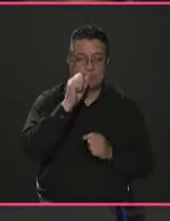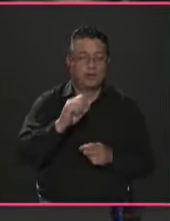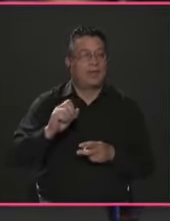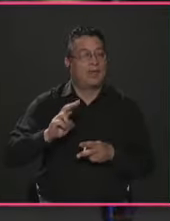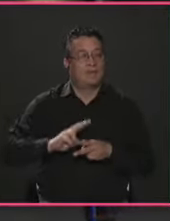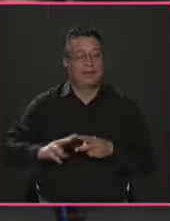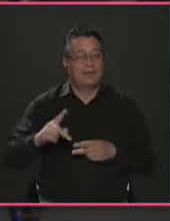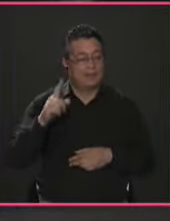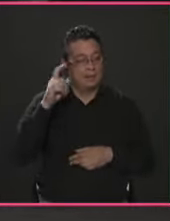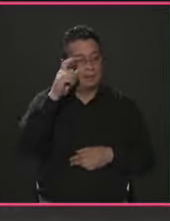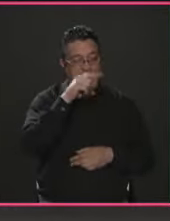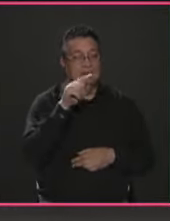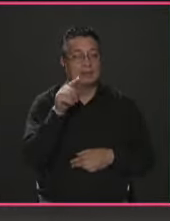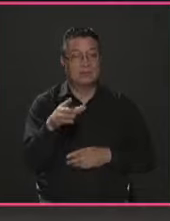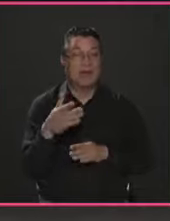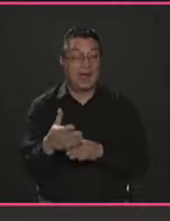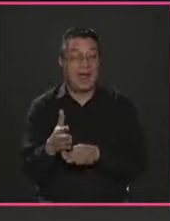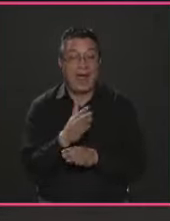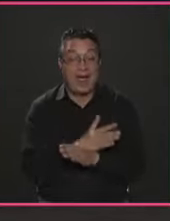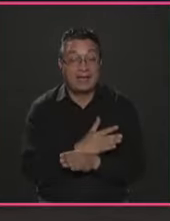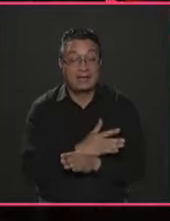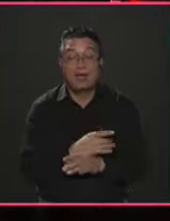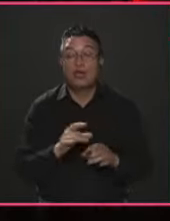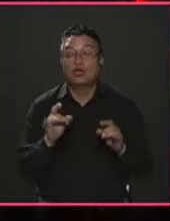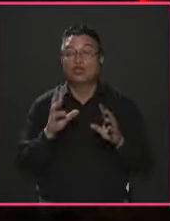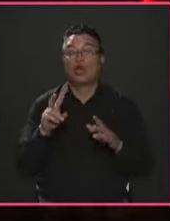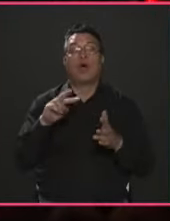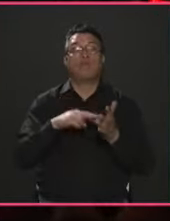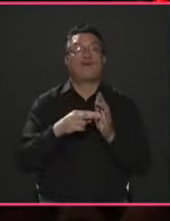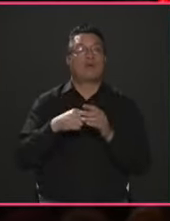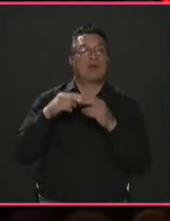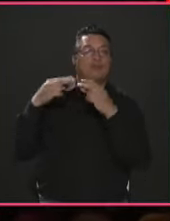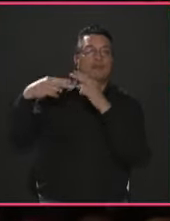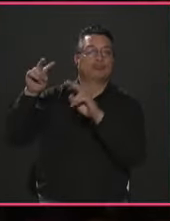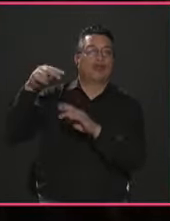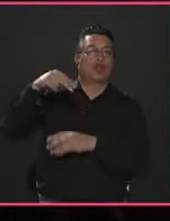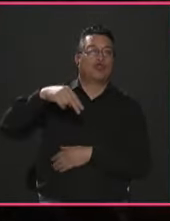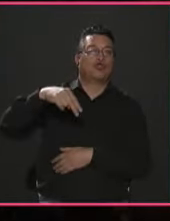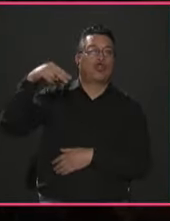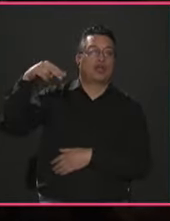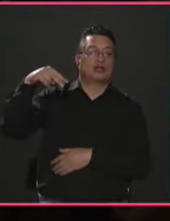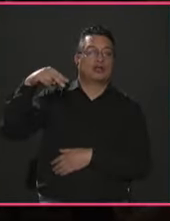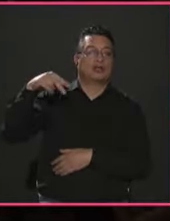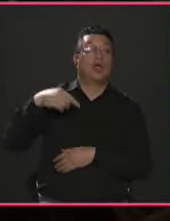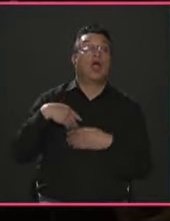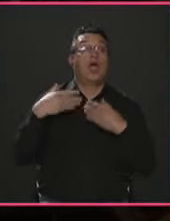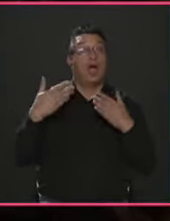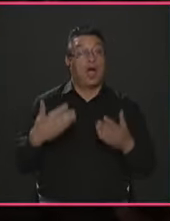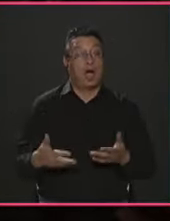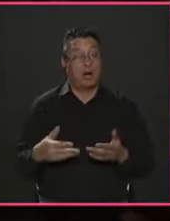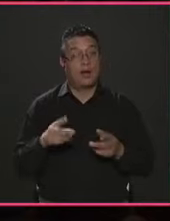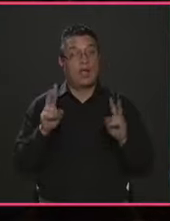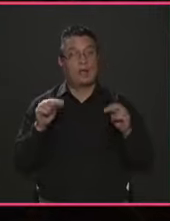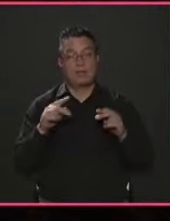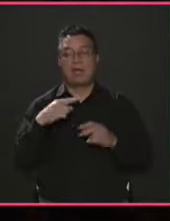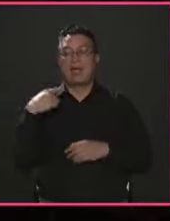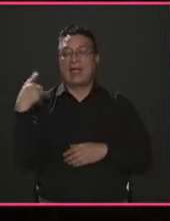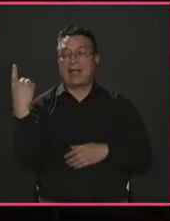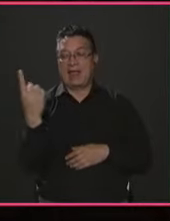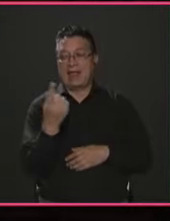resolver esto antes era solo un problema del Norte hoy día es un tema que se ha ido